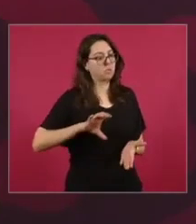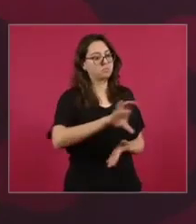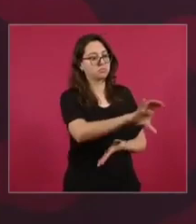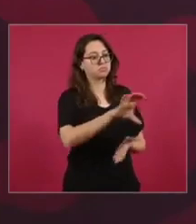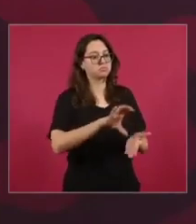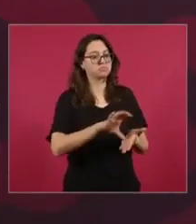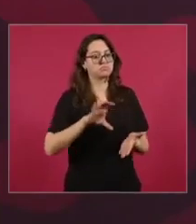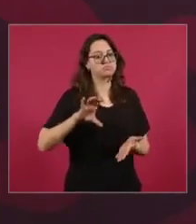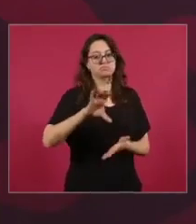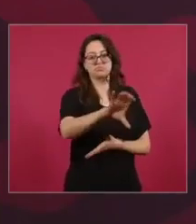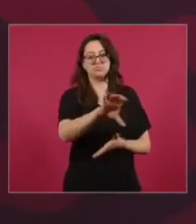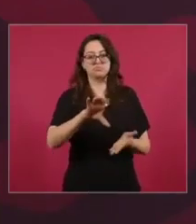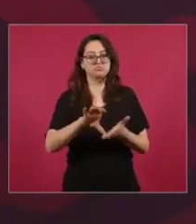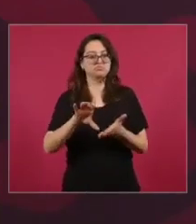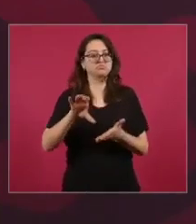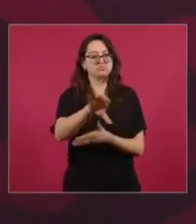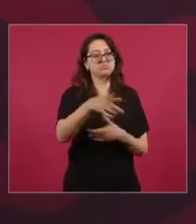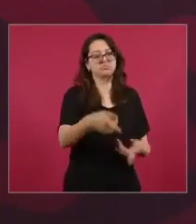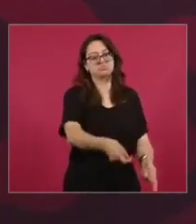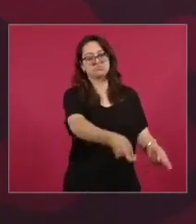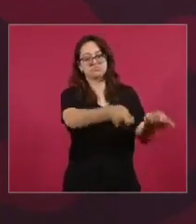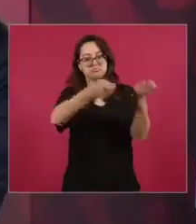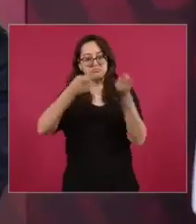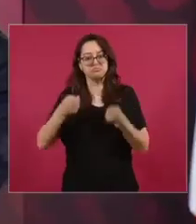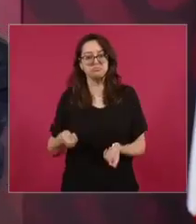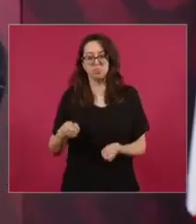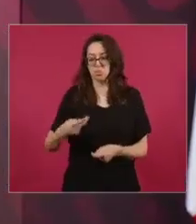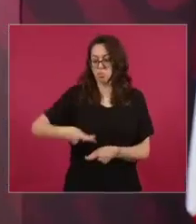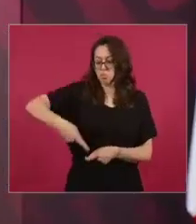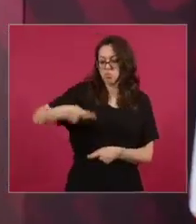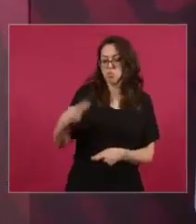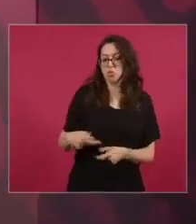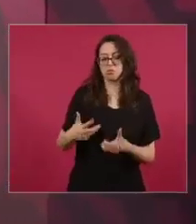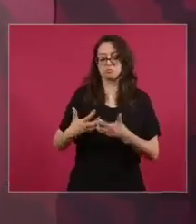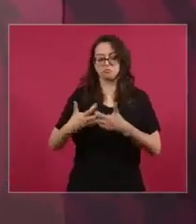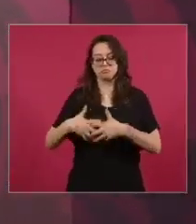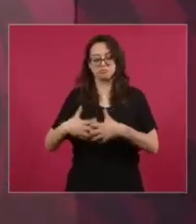y esto va a significar que la Comisión Federal de Electricidad